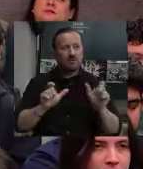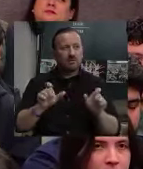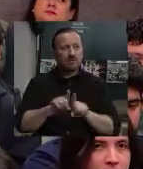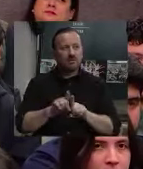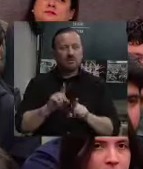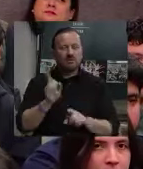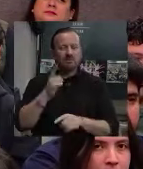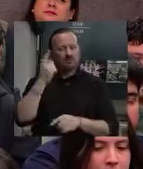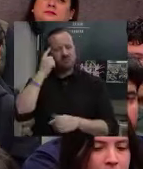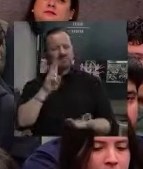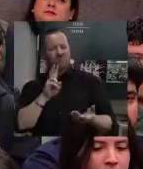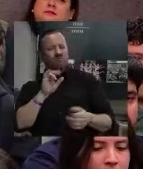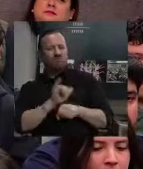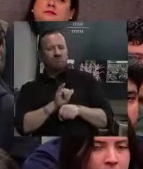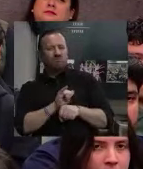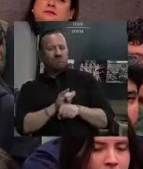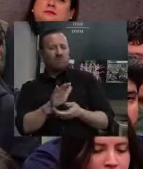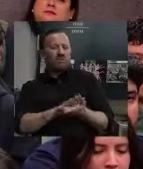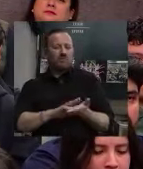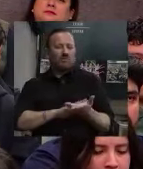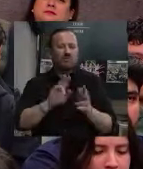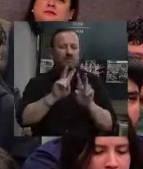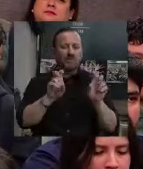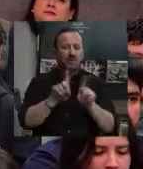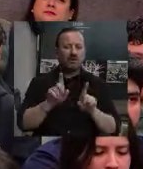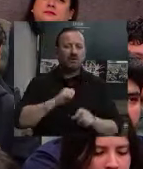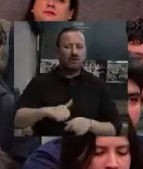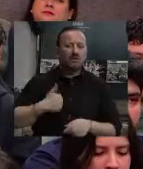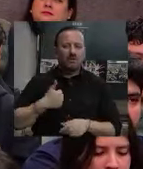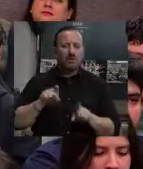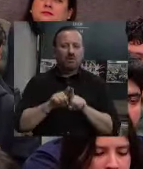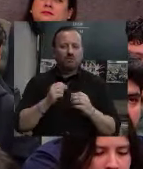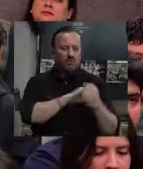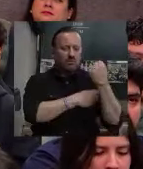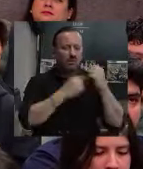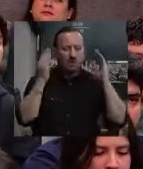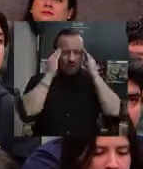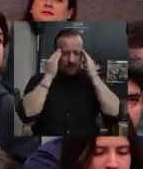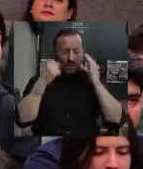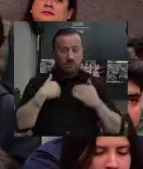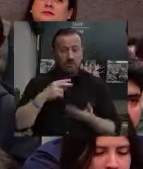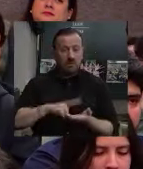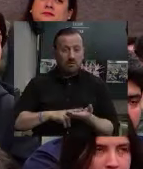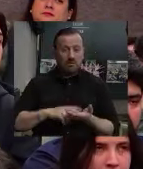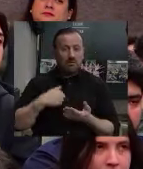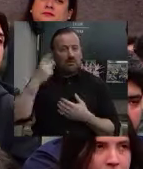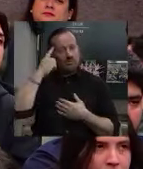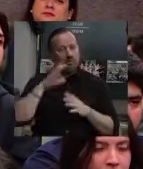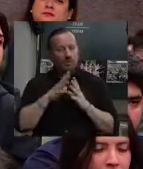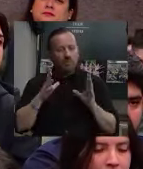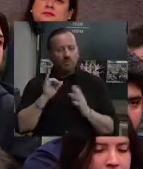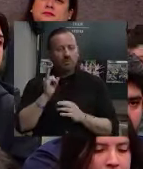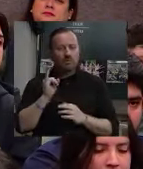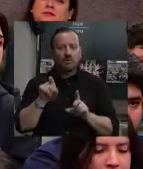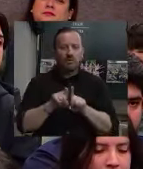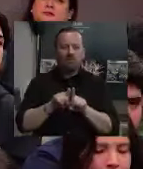escépticas con con todo lo que tiene que ver la con la voluntad y el poder de la mente que yo personalmente creo mucho y creo que